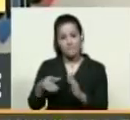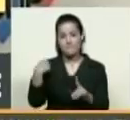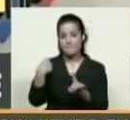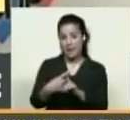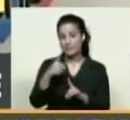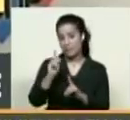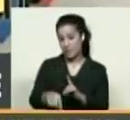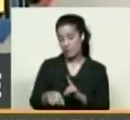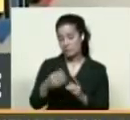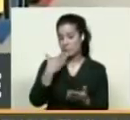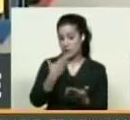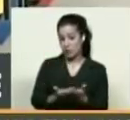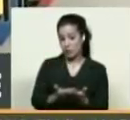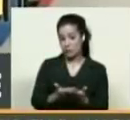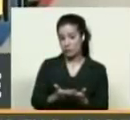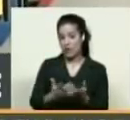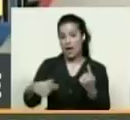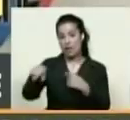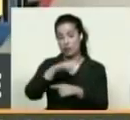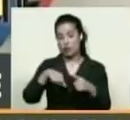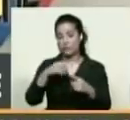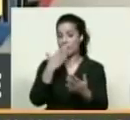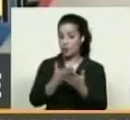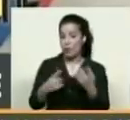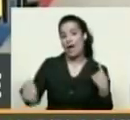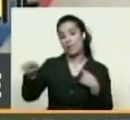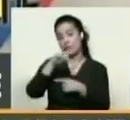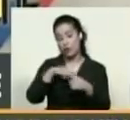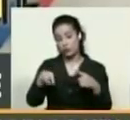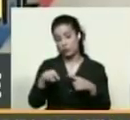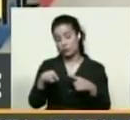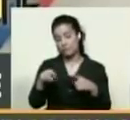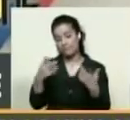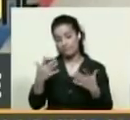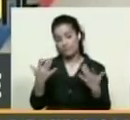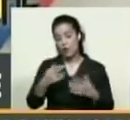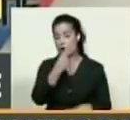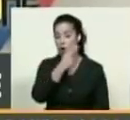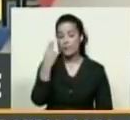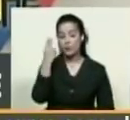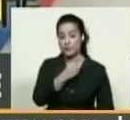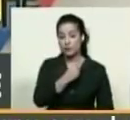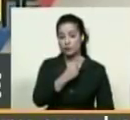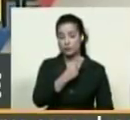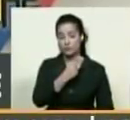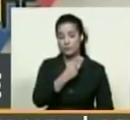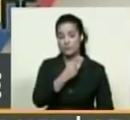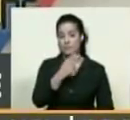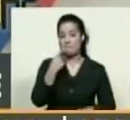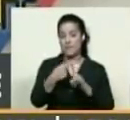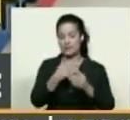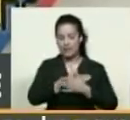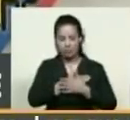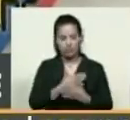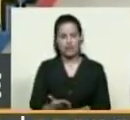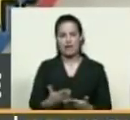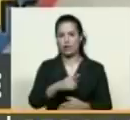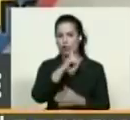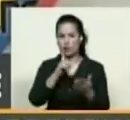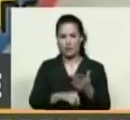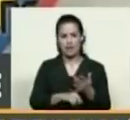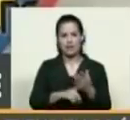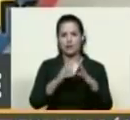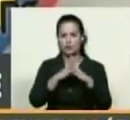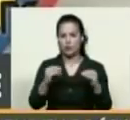demandó en gran medida o en toda la medida el compromiso y la entrega total de